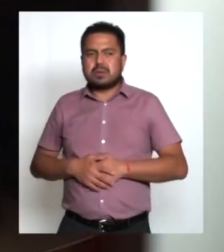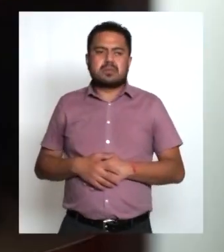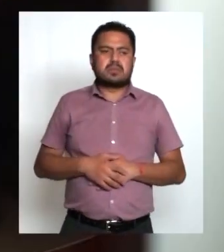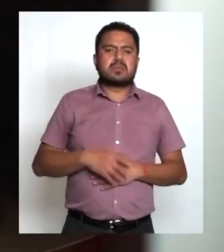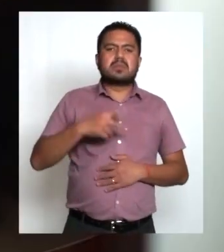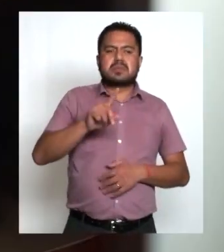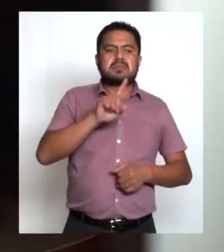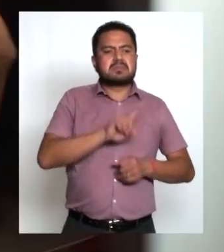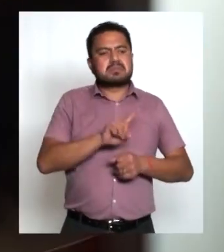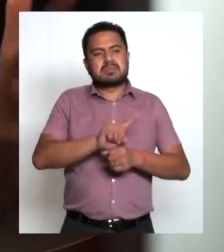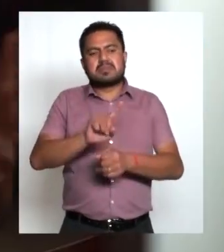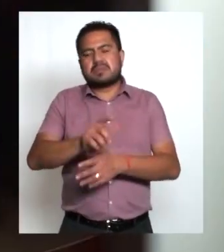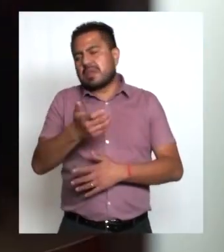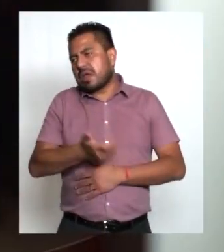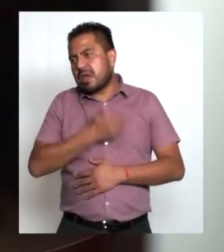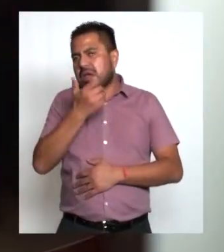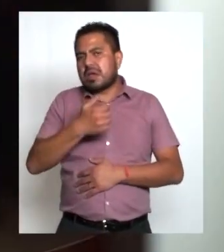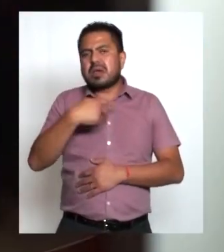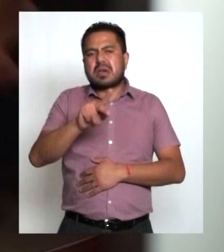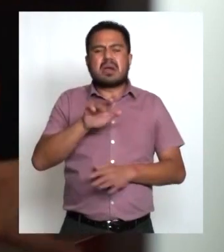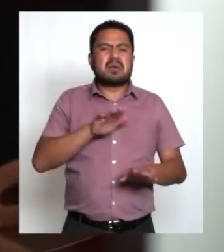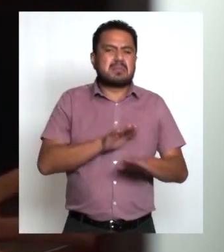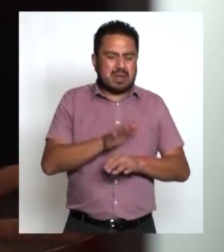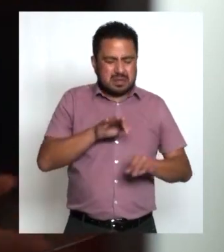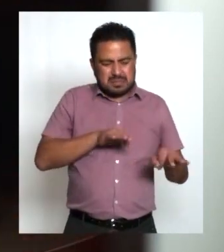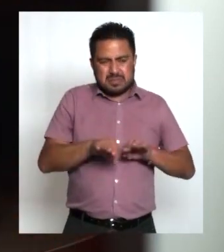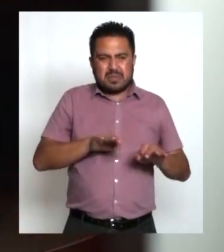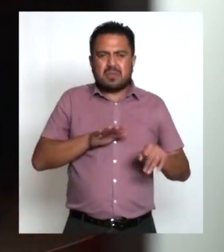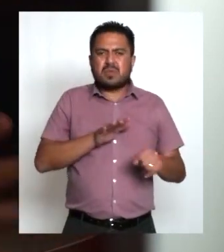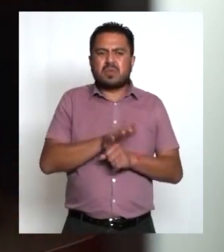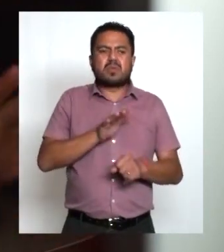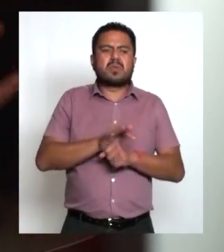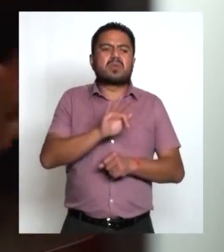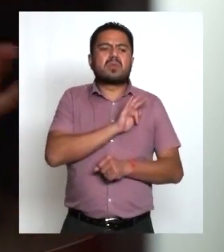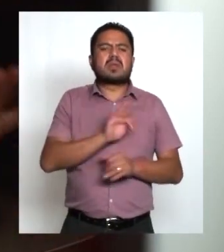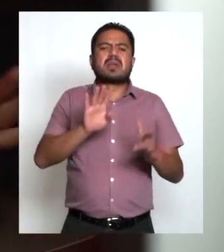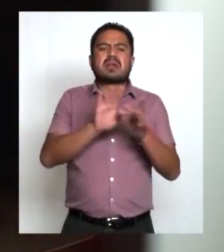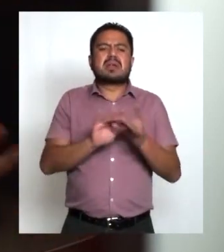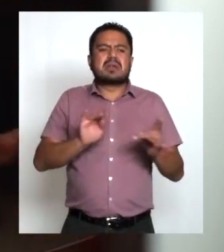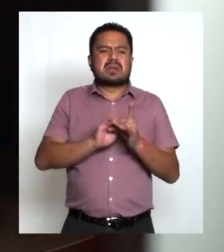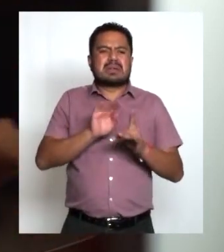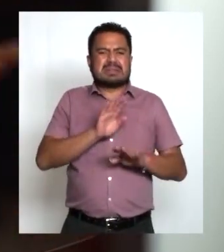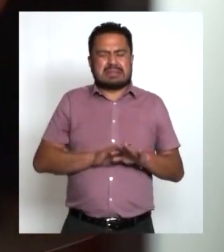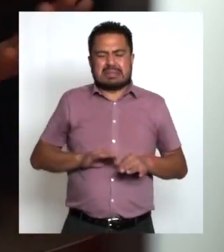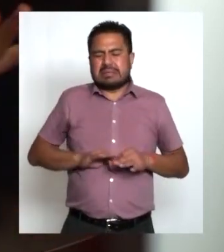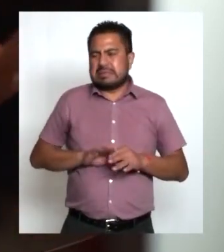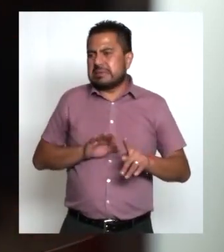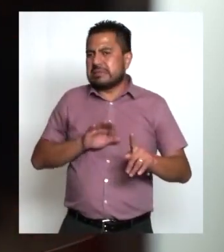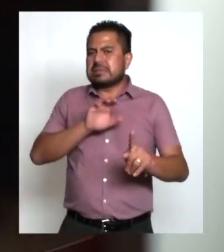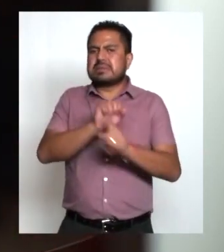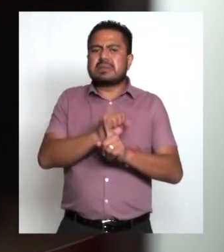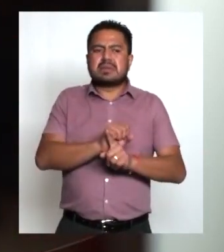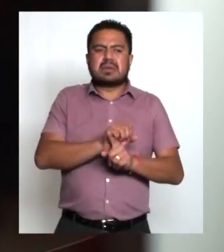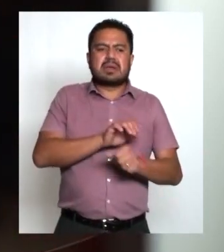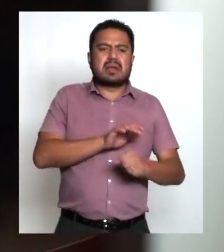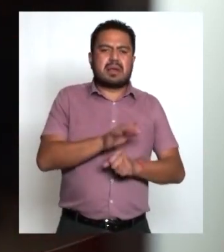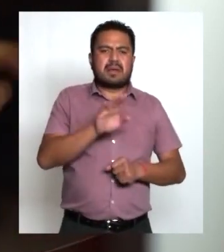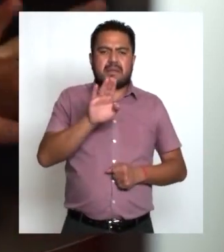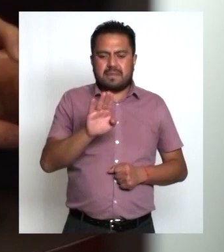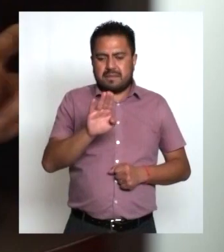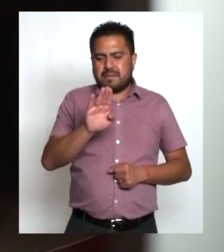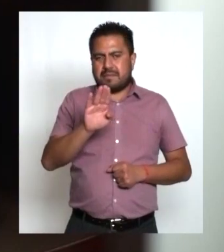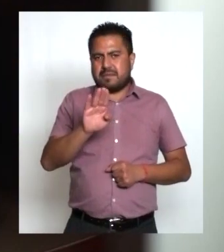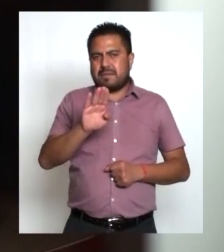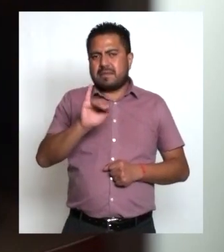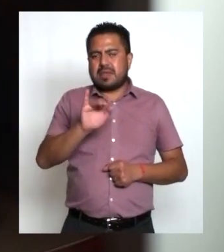En tu día a día, o sea, a lo que te dedicas, ¿cuál podrías decir que es la aproximación de